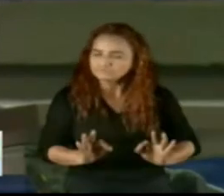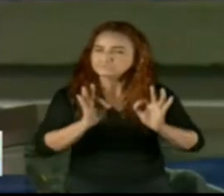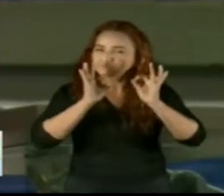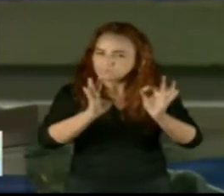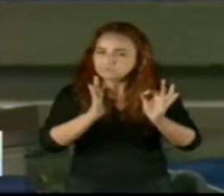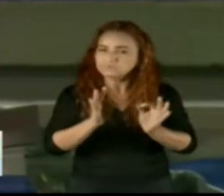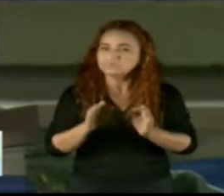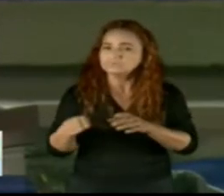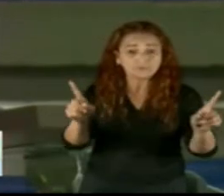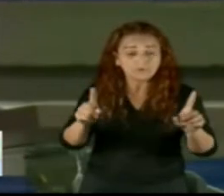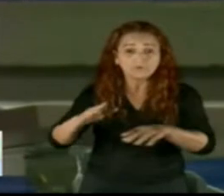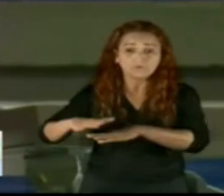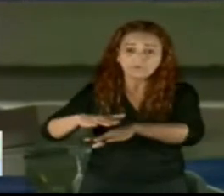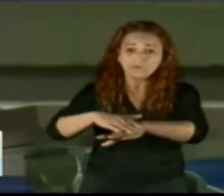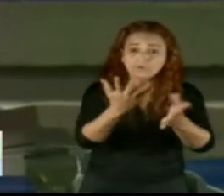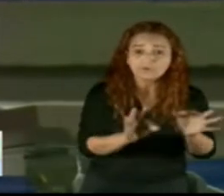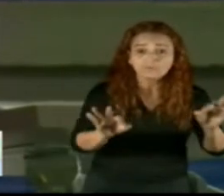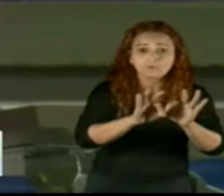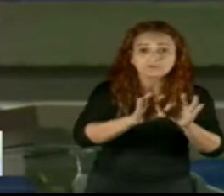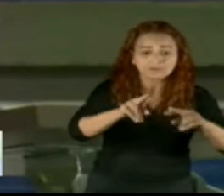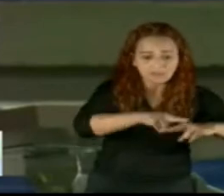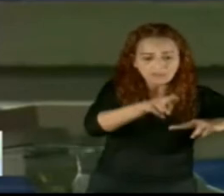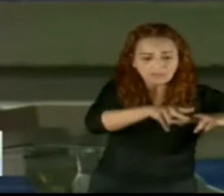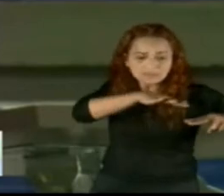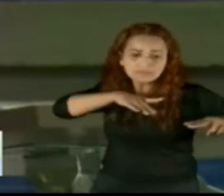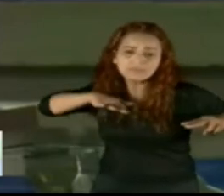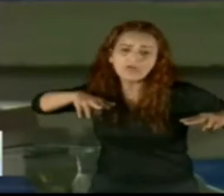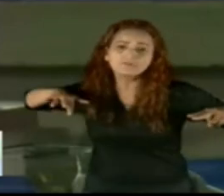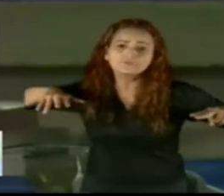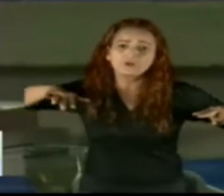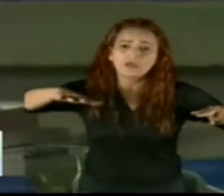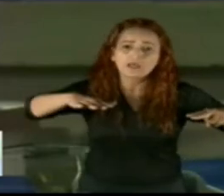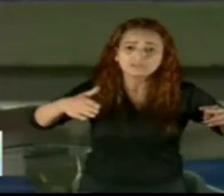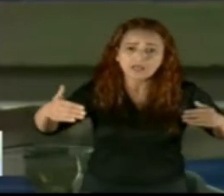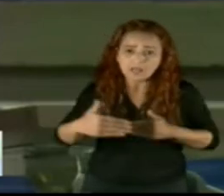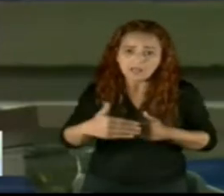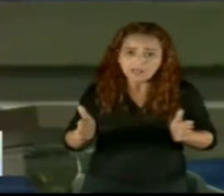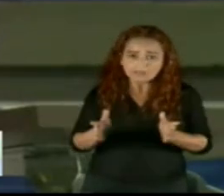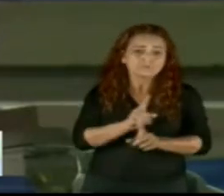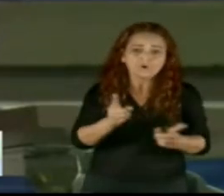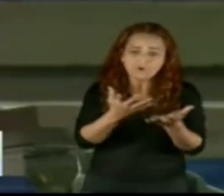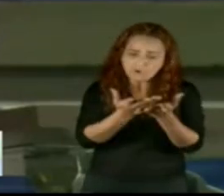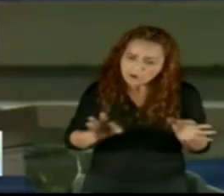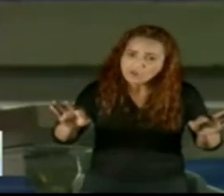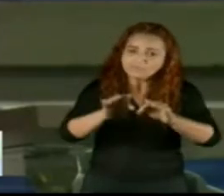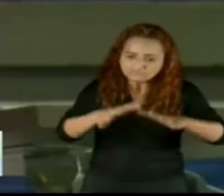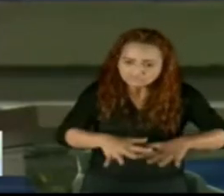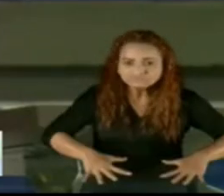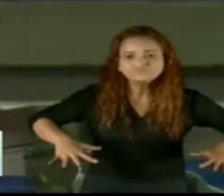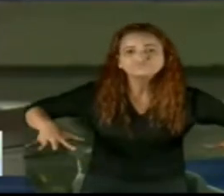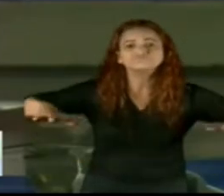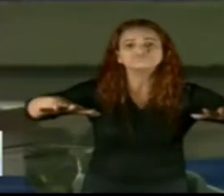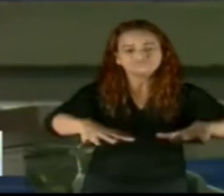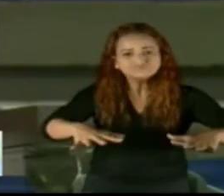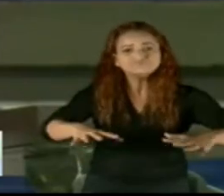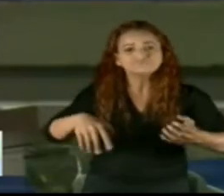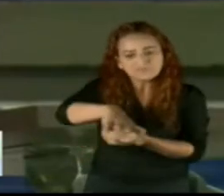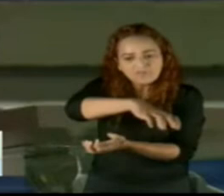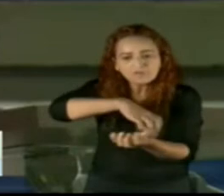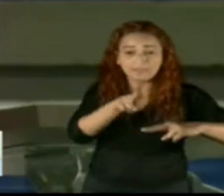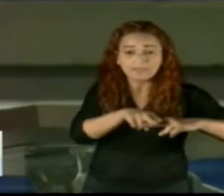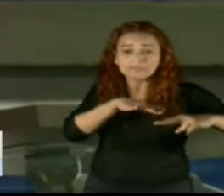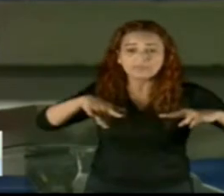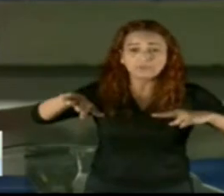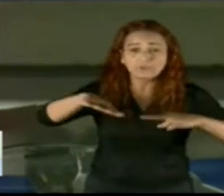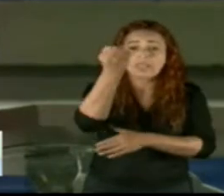manera posible. ¿Por qué? El ecosistema no tiene fronteras. El ecosistema hay que manejarlo también de una forma eficiente y